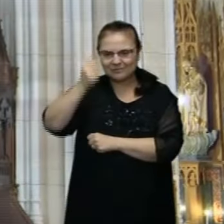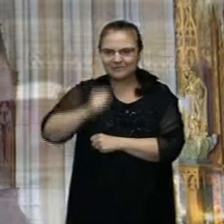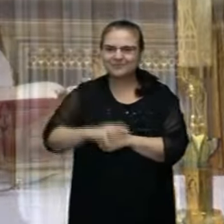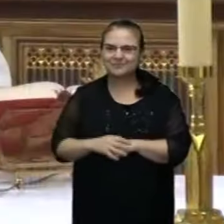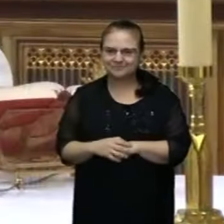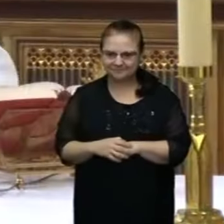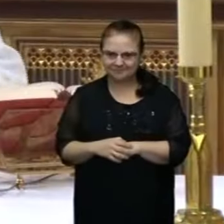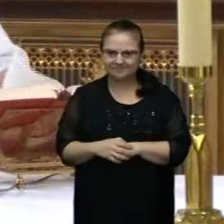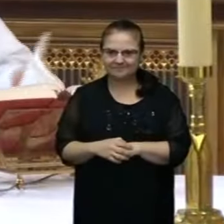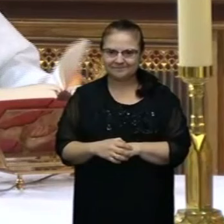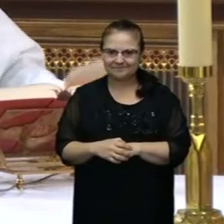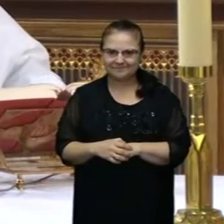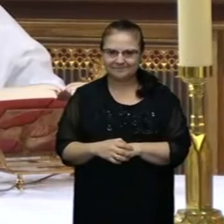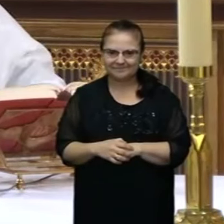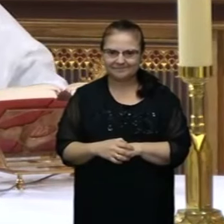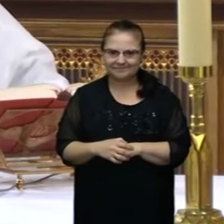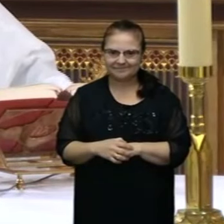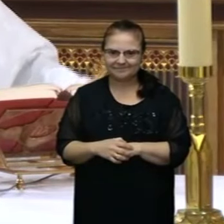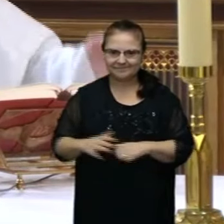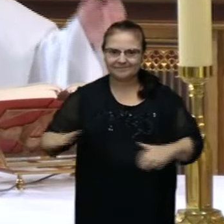cielo.